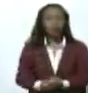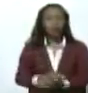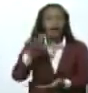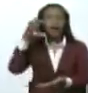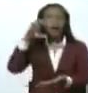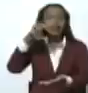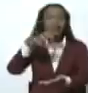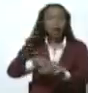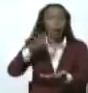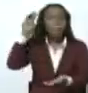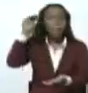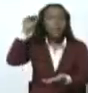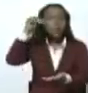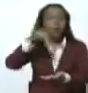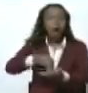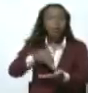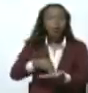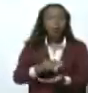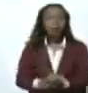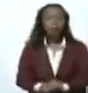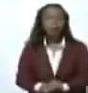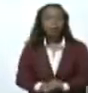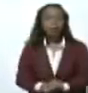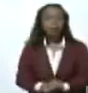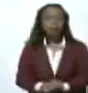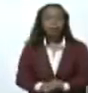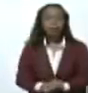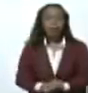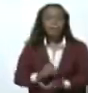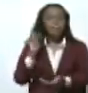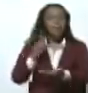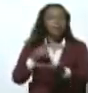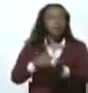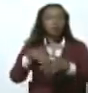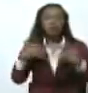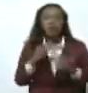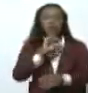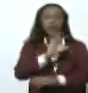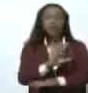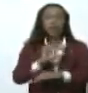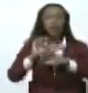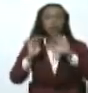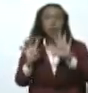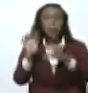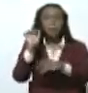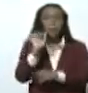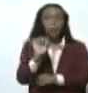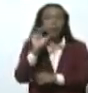Estado Miranda, con una participación del